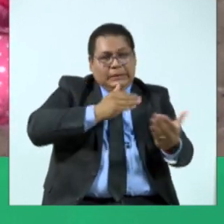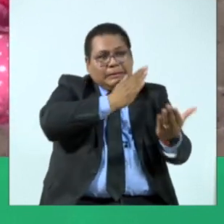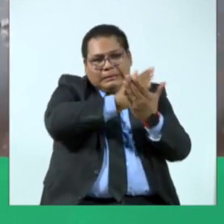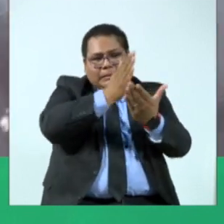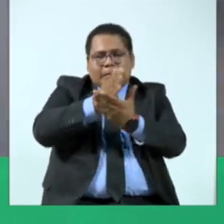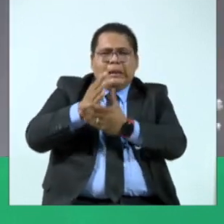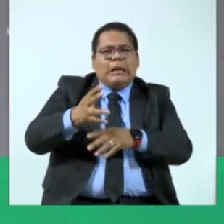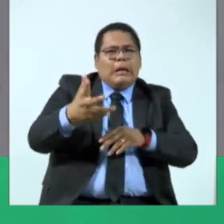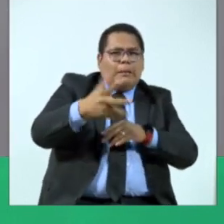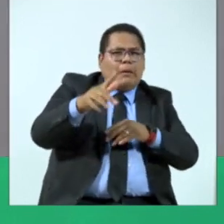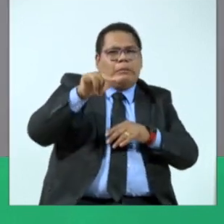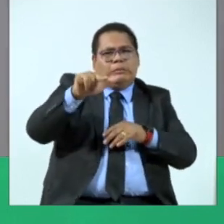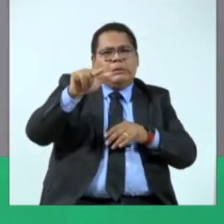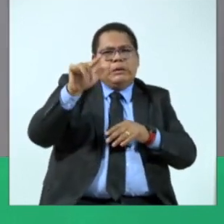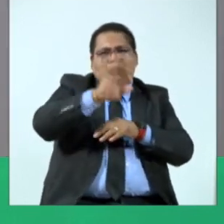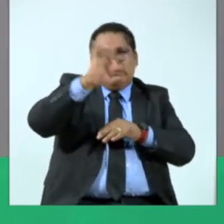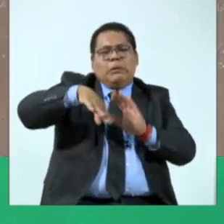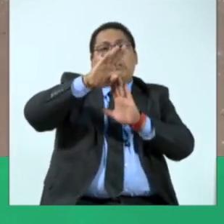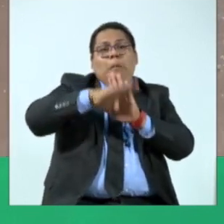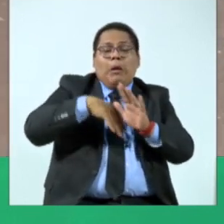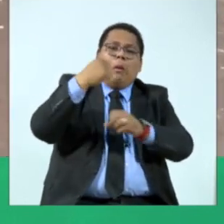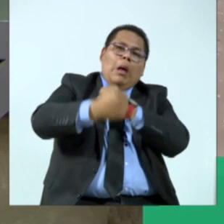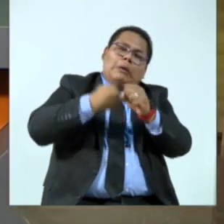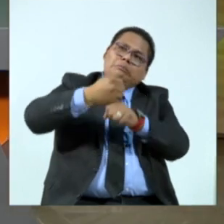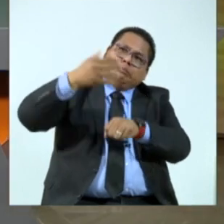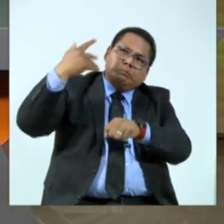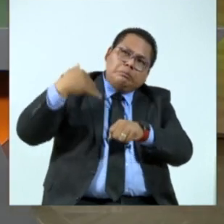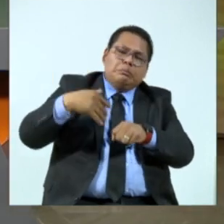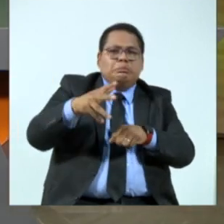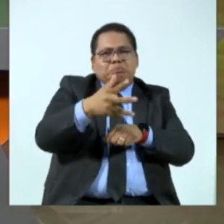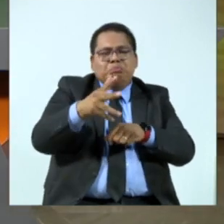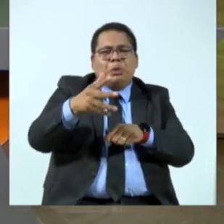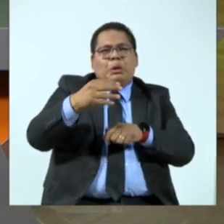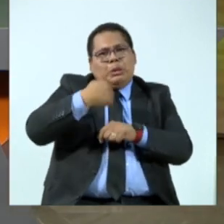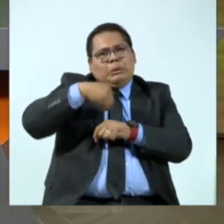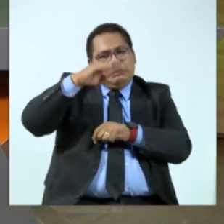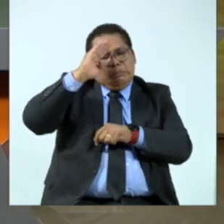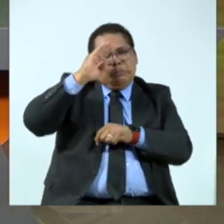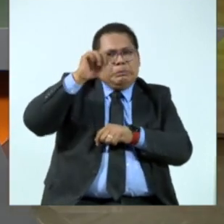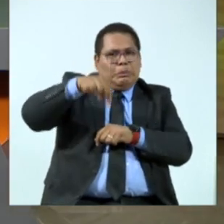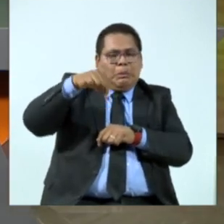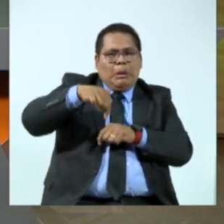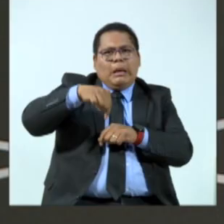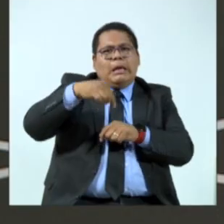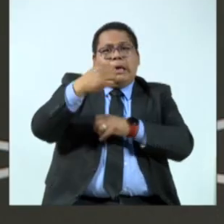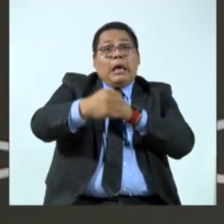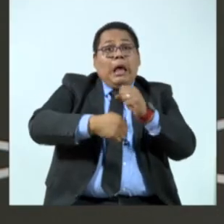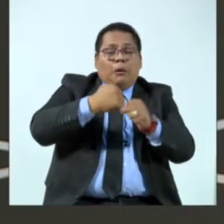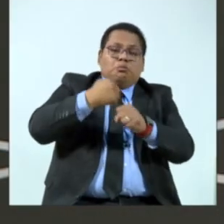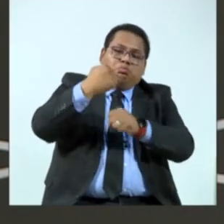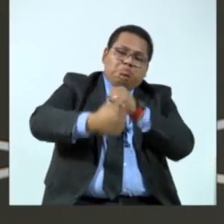17 menos que otros años en promedio entonces creo que de alguna manera se está generando esa cultura de prevención de